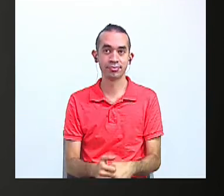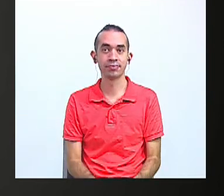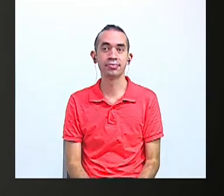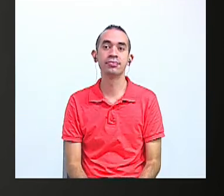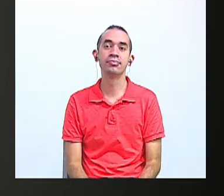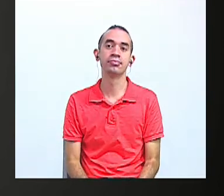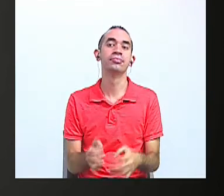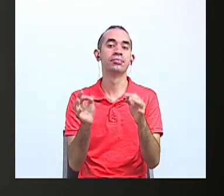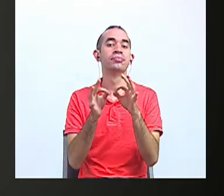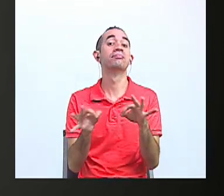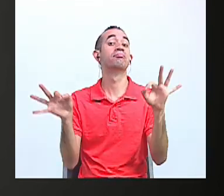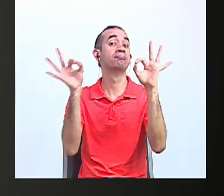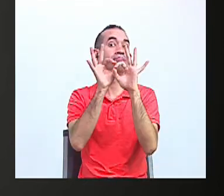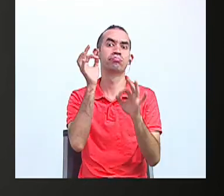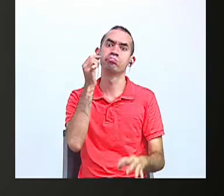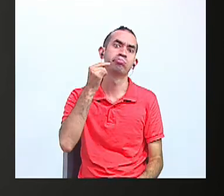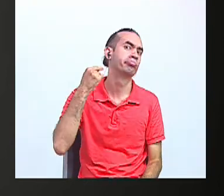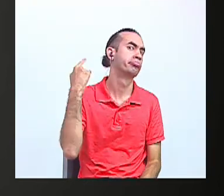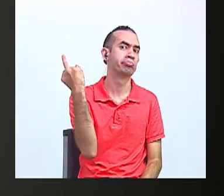Es importante siempre